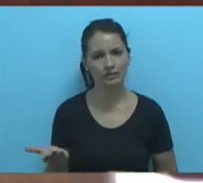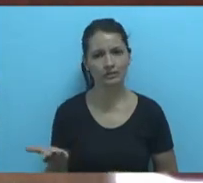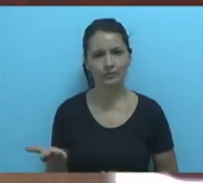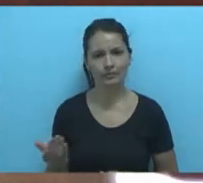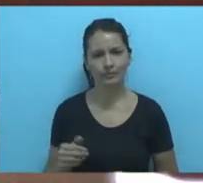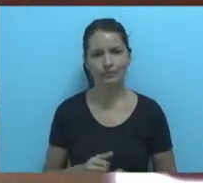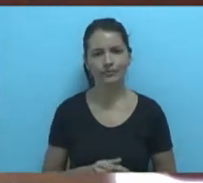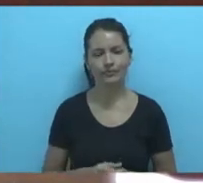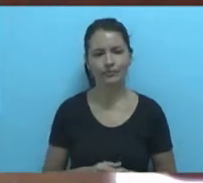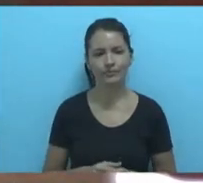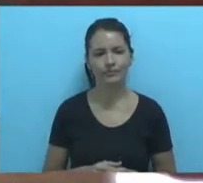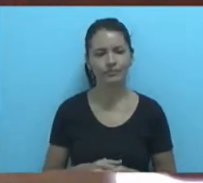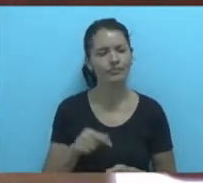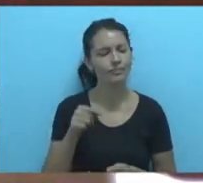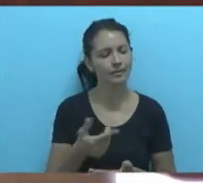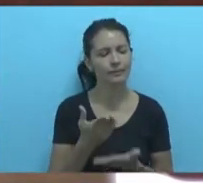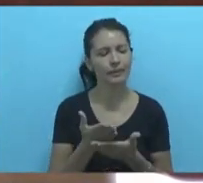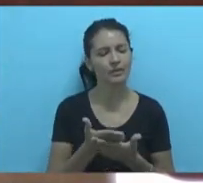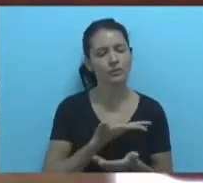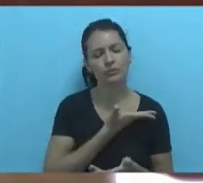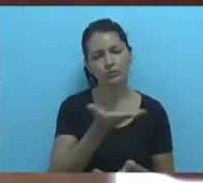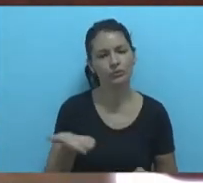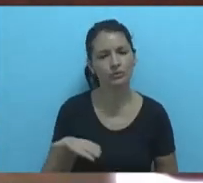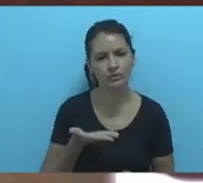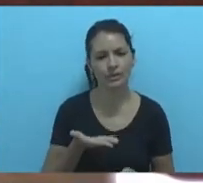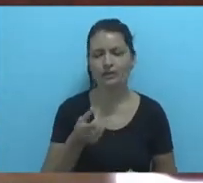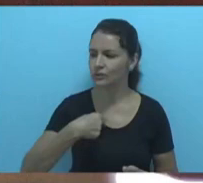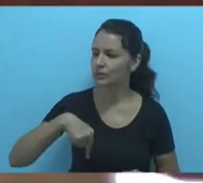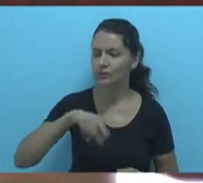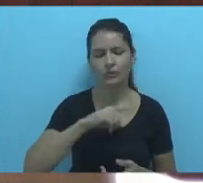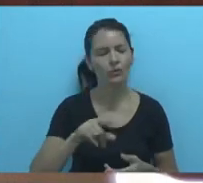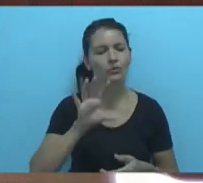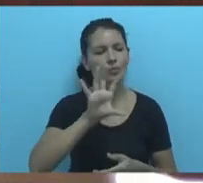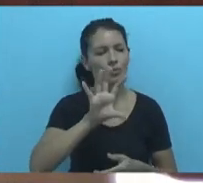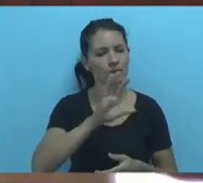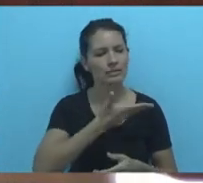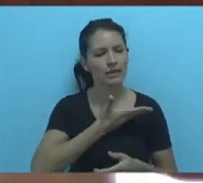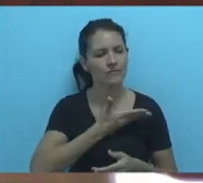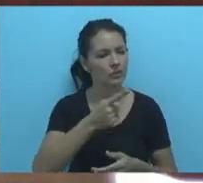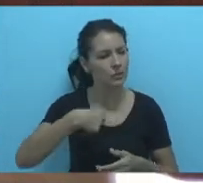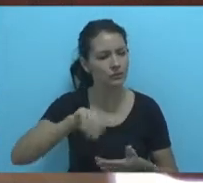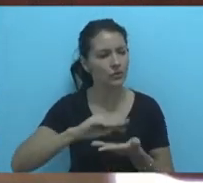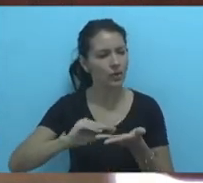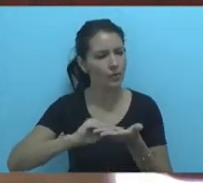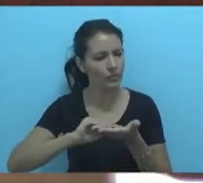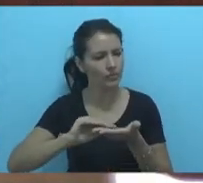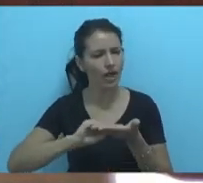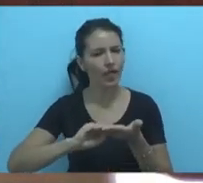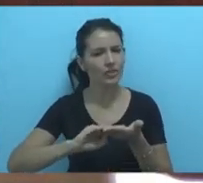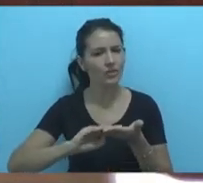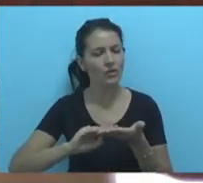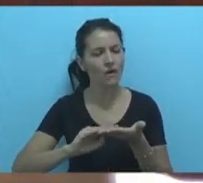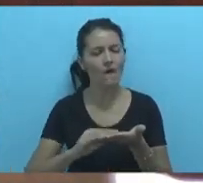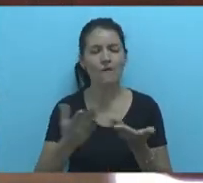que como decía, crece más y más, realmente que desde la legislatura de Santa Fe podamos dar el